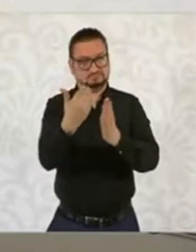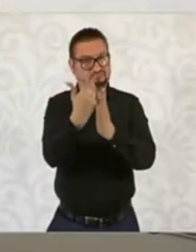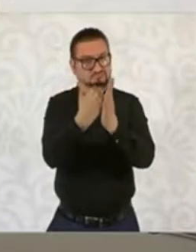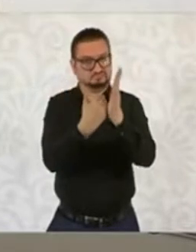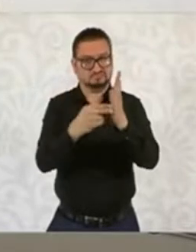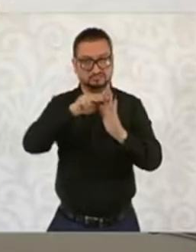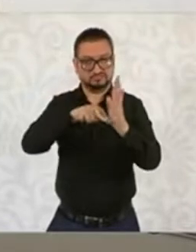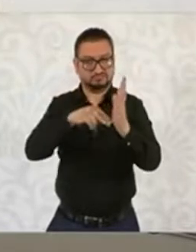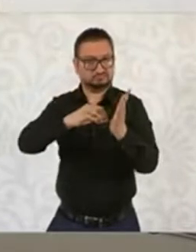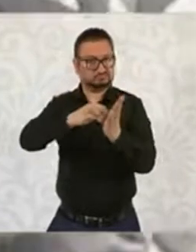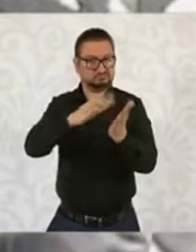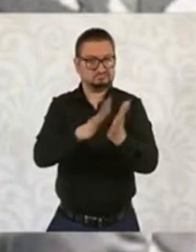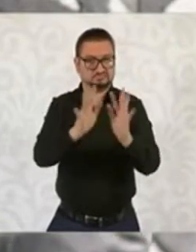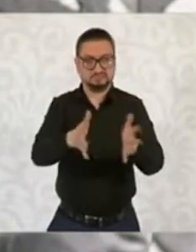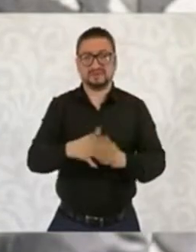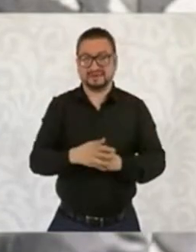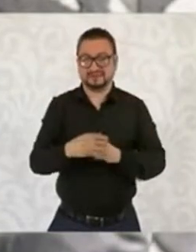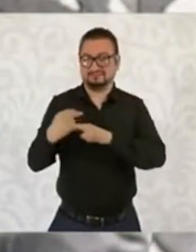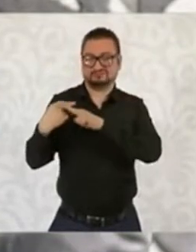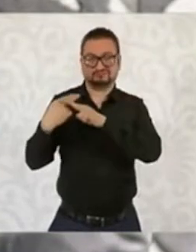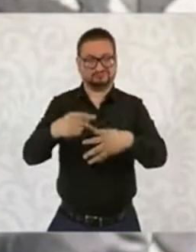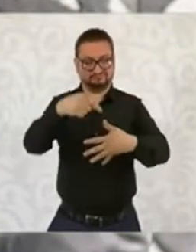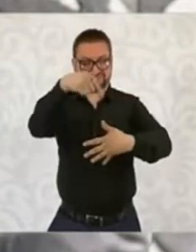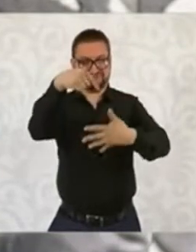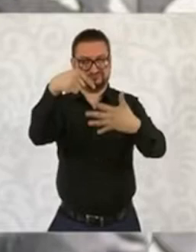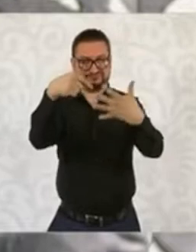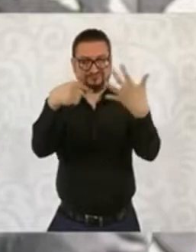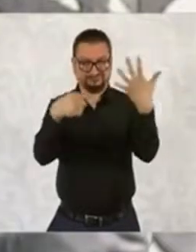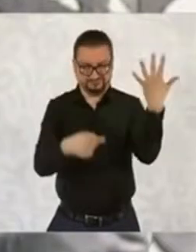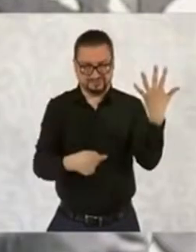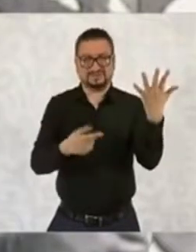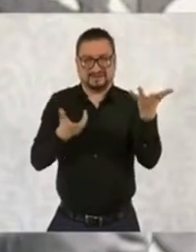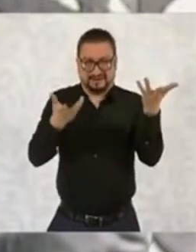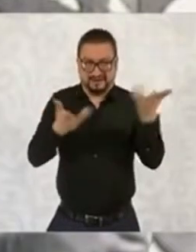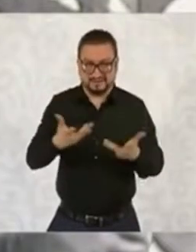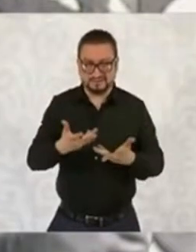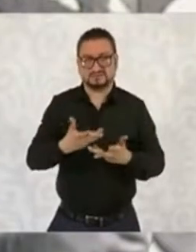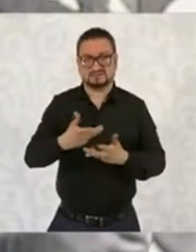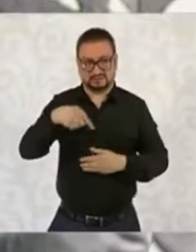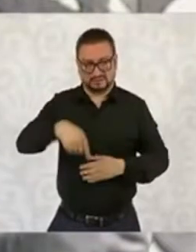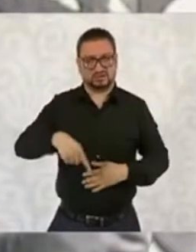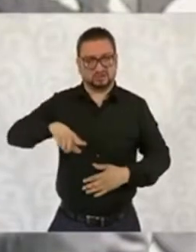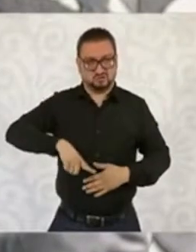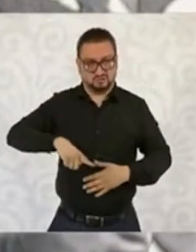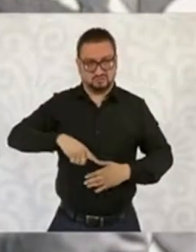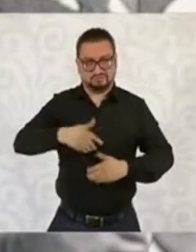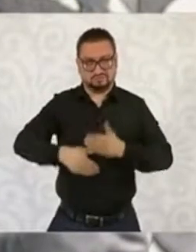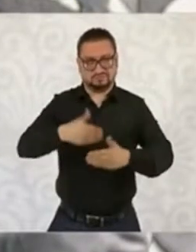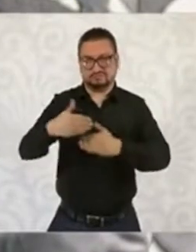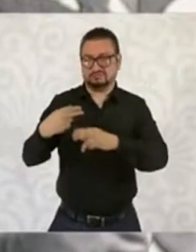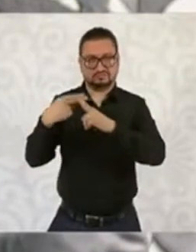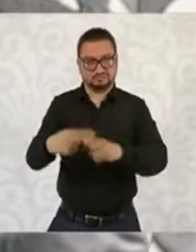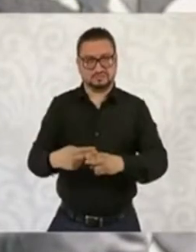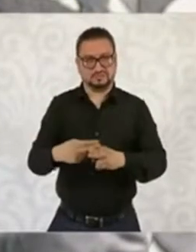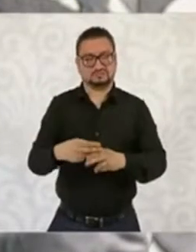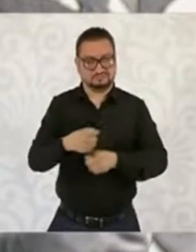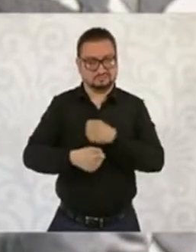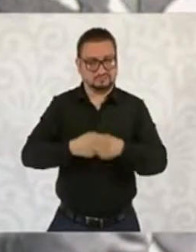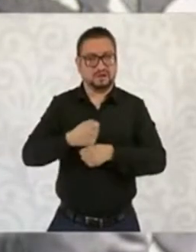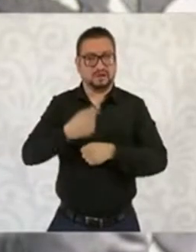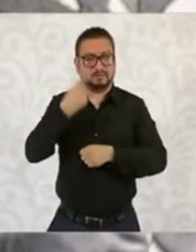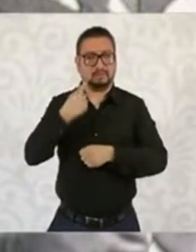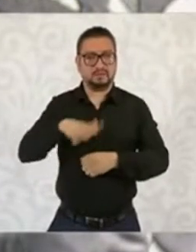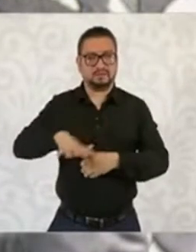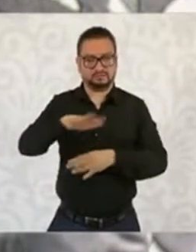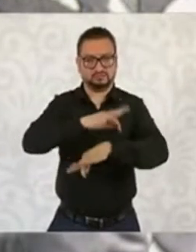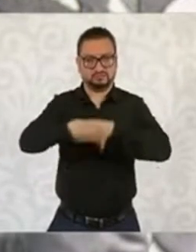en síntesis algunos de los puntos de las medidas, de las políticas que se han implementado en los últimos años, esto para la